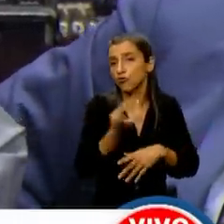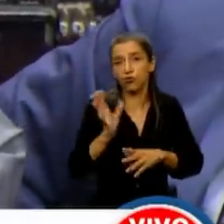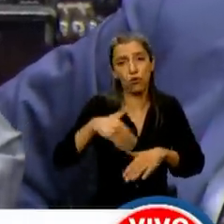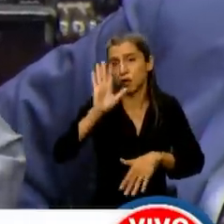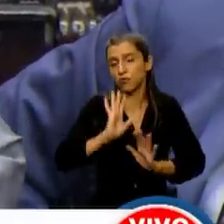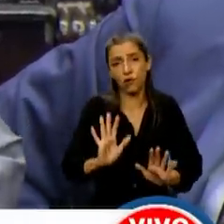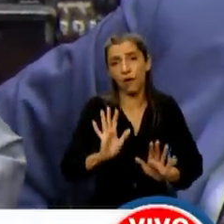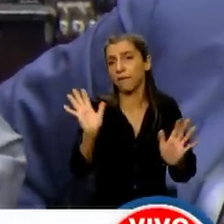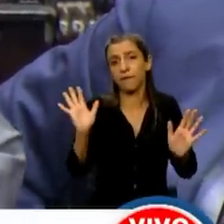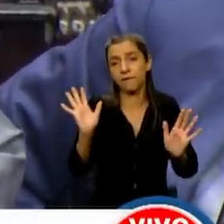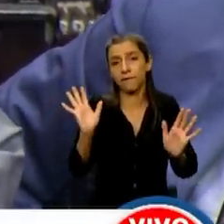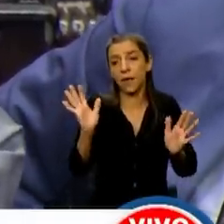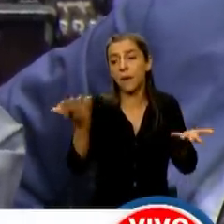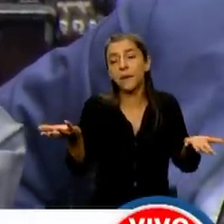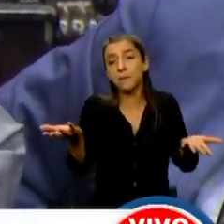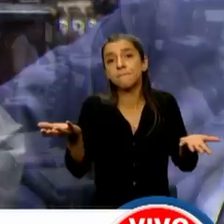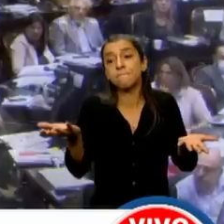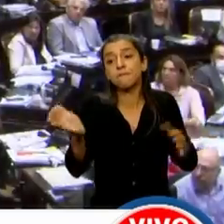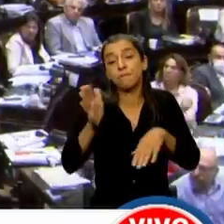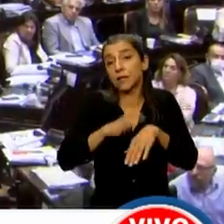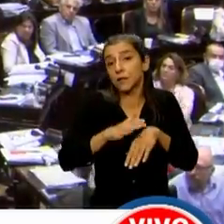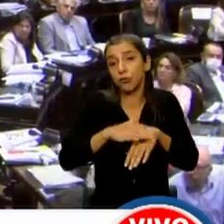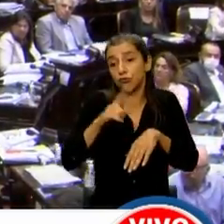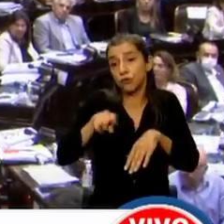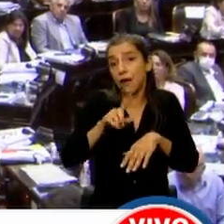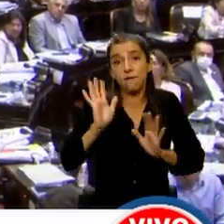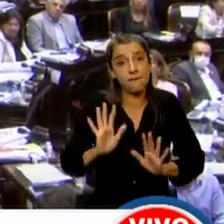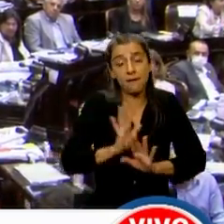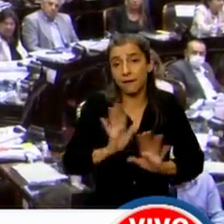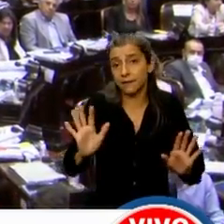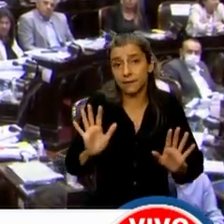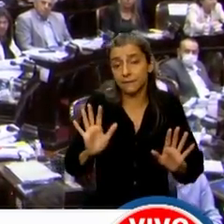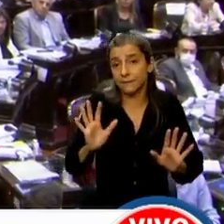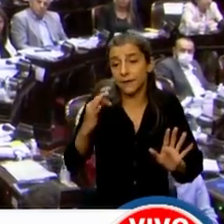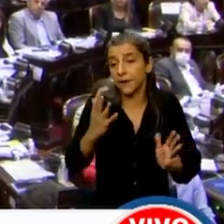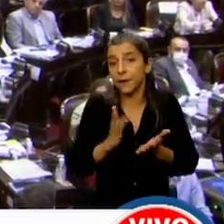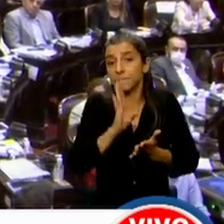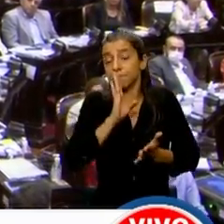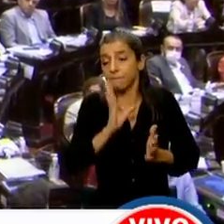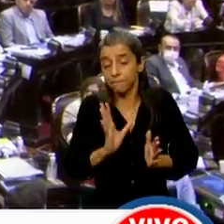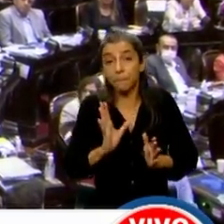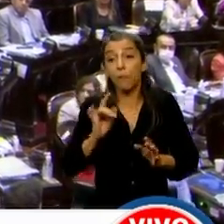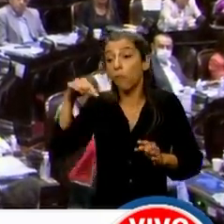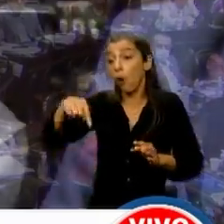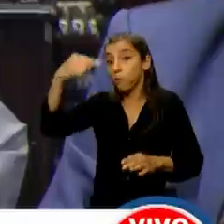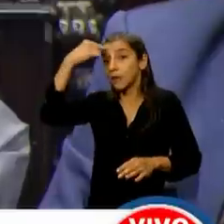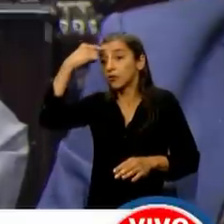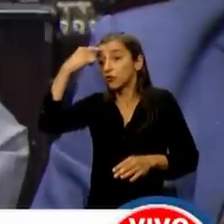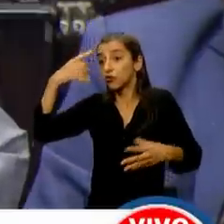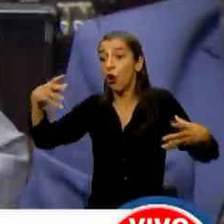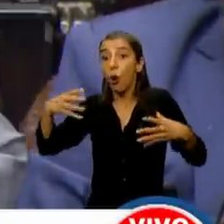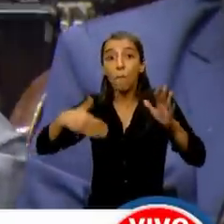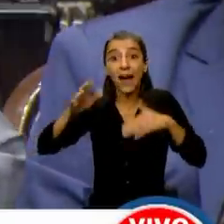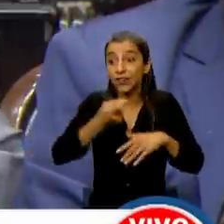puede dar el lujo y además tienen la responsabilidad de creer que tenía la mayoría para algo que estaba en